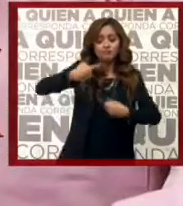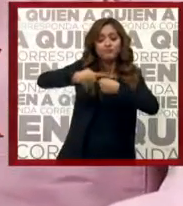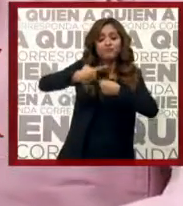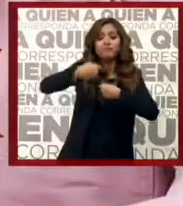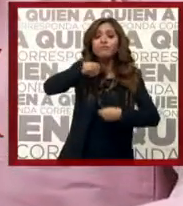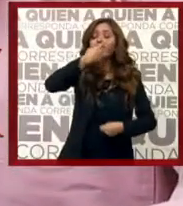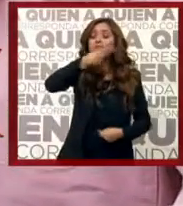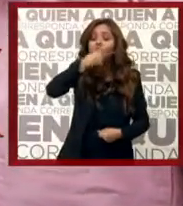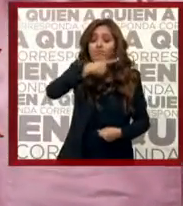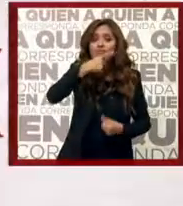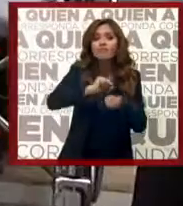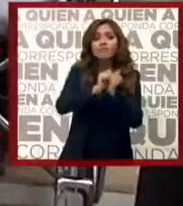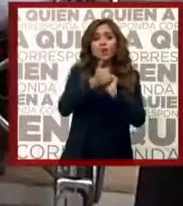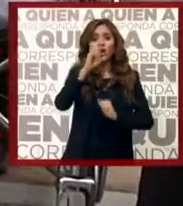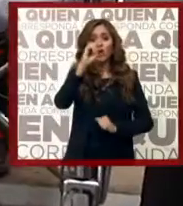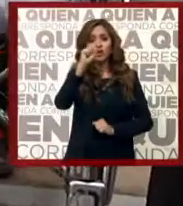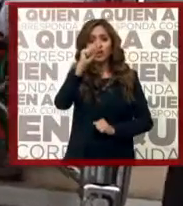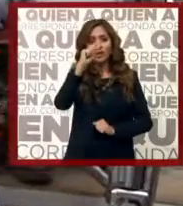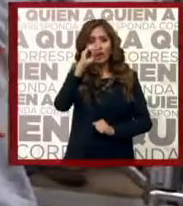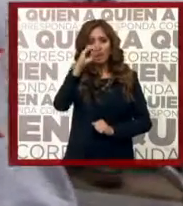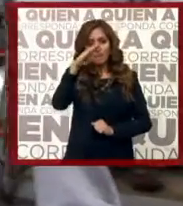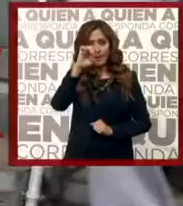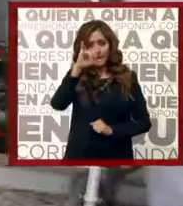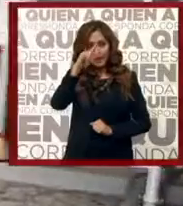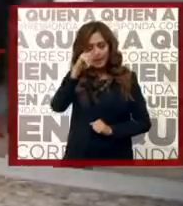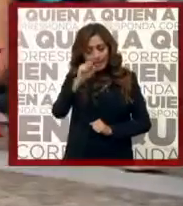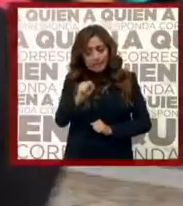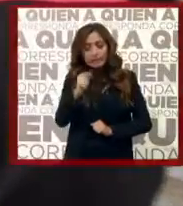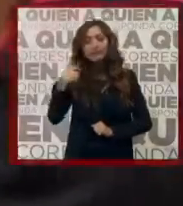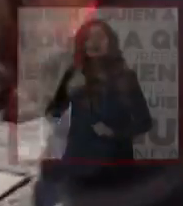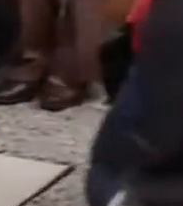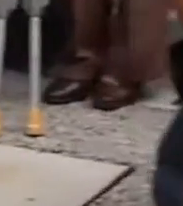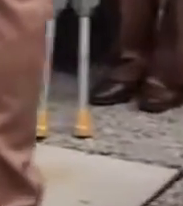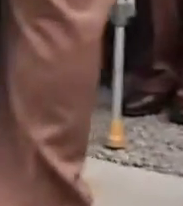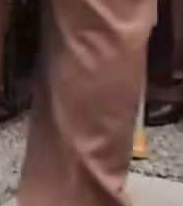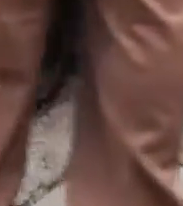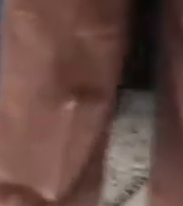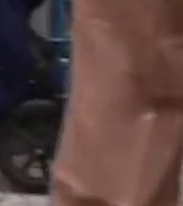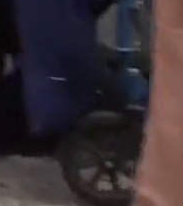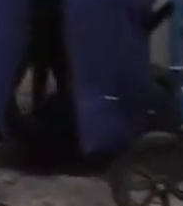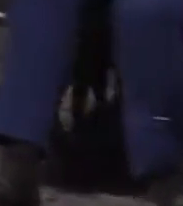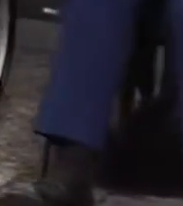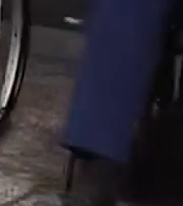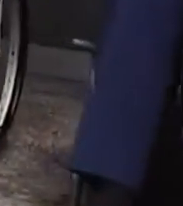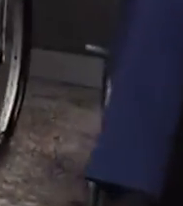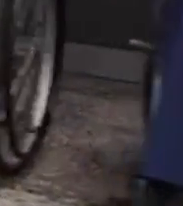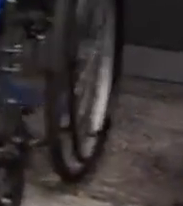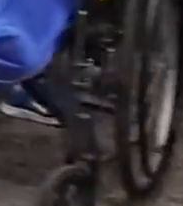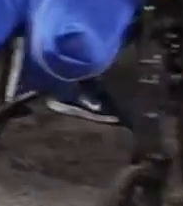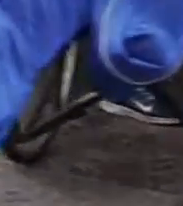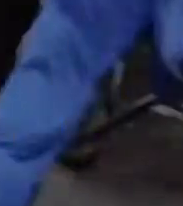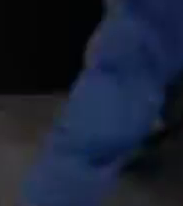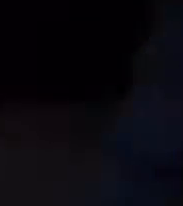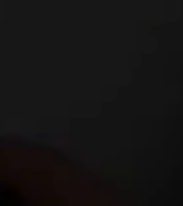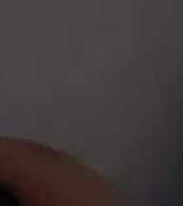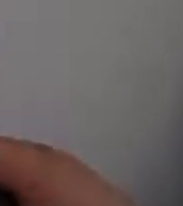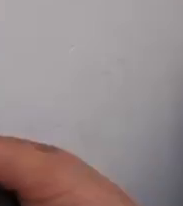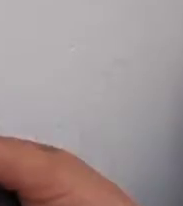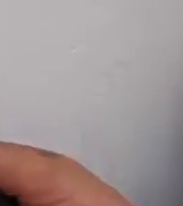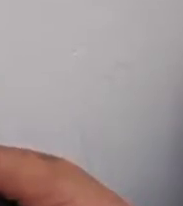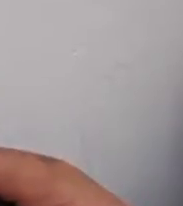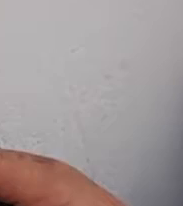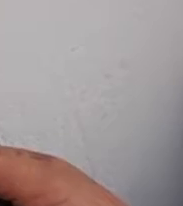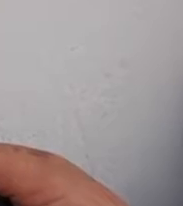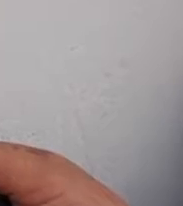una osteomielitis. Yo no pude recuperar mi pierna y fue cuando me la amputaron. Por causa de la diabetes se